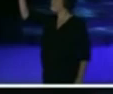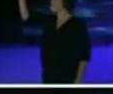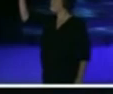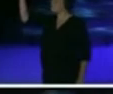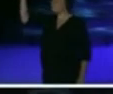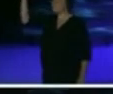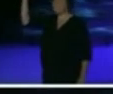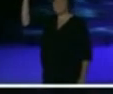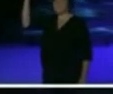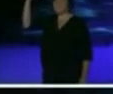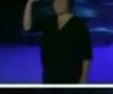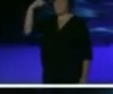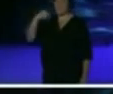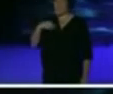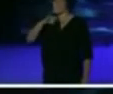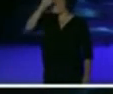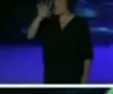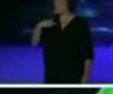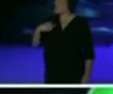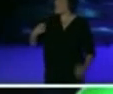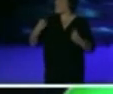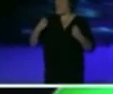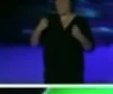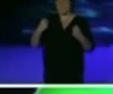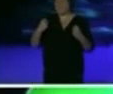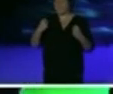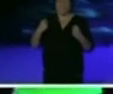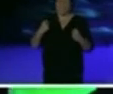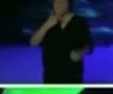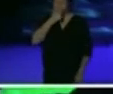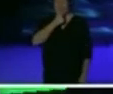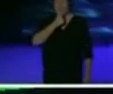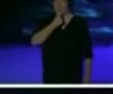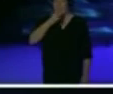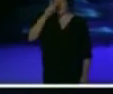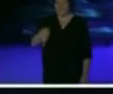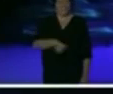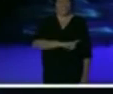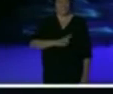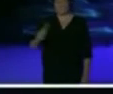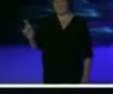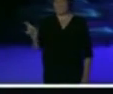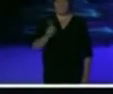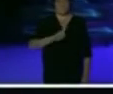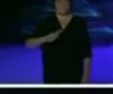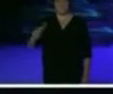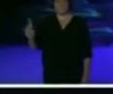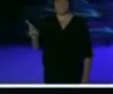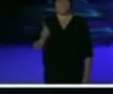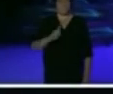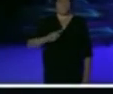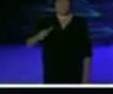ves, me hago el fuerte, pero fácil no